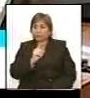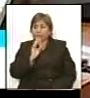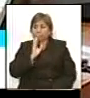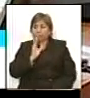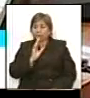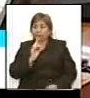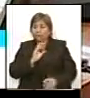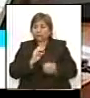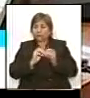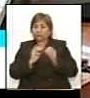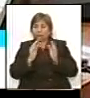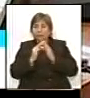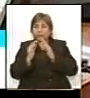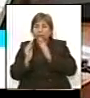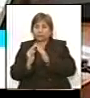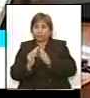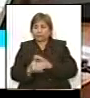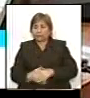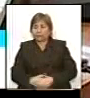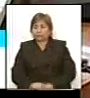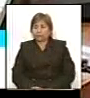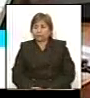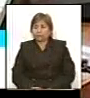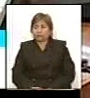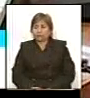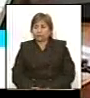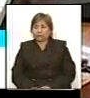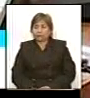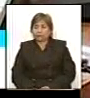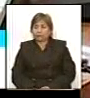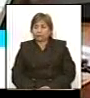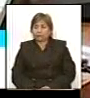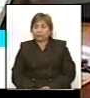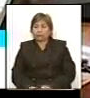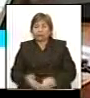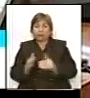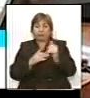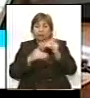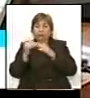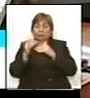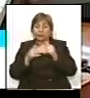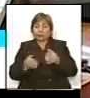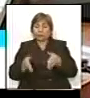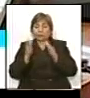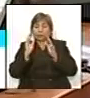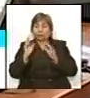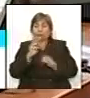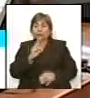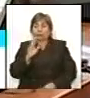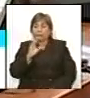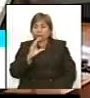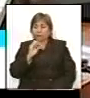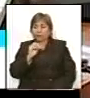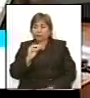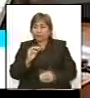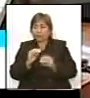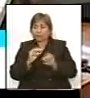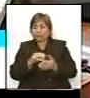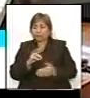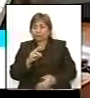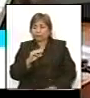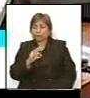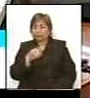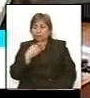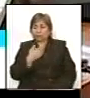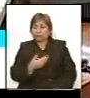de vivienda, ni las intervenciones de construcción. Estoy hablando de las de reconstrucción de saneamiento urbano y rural.